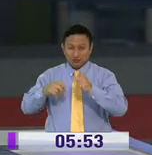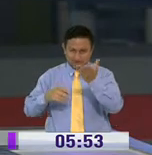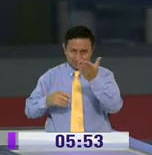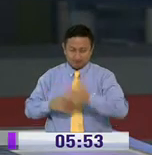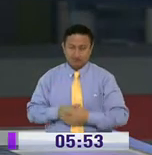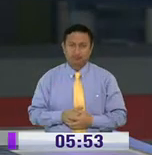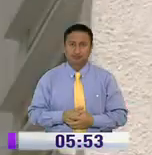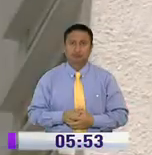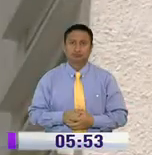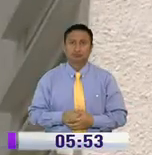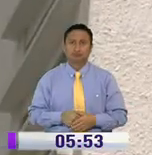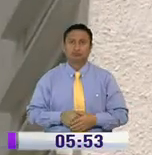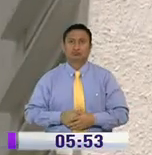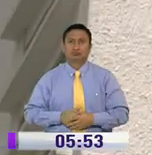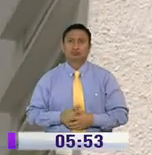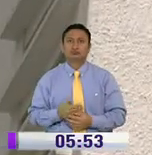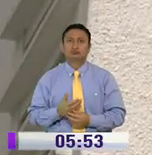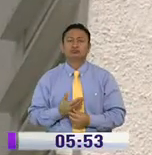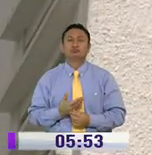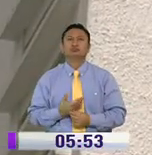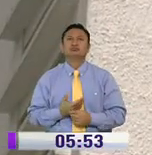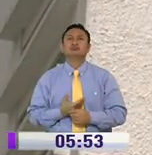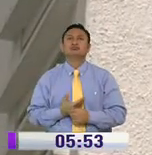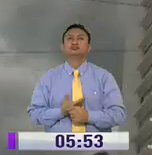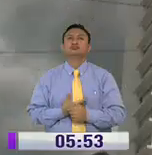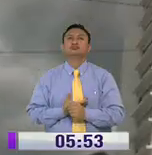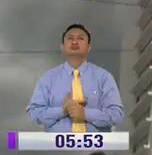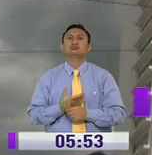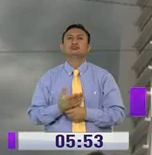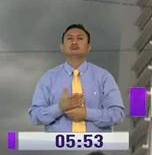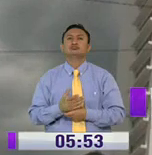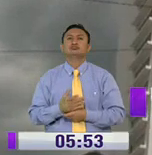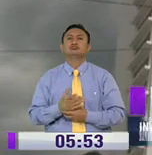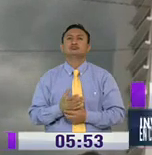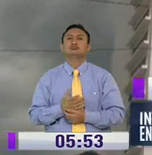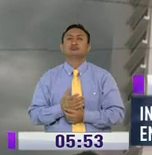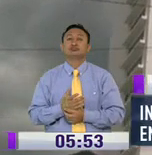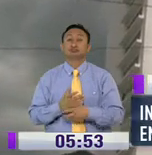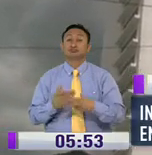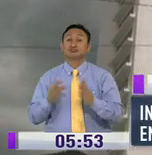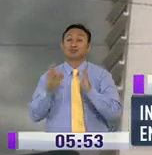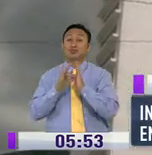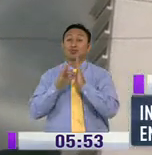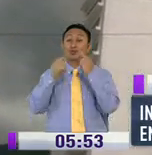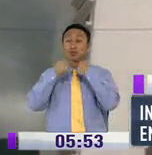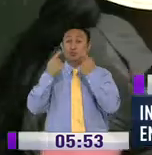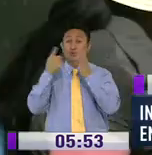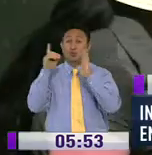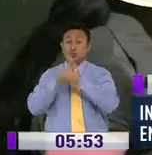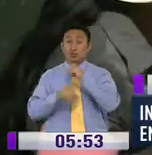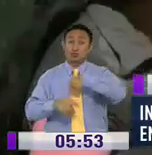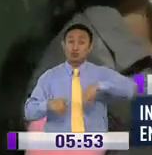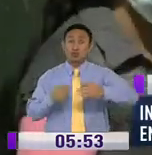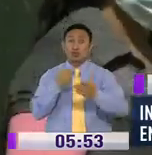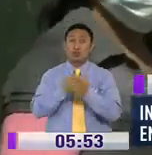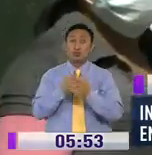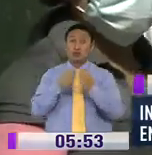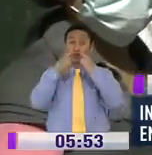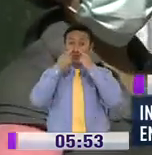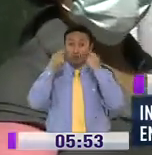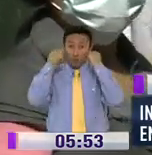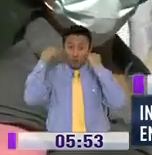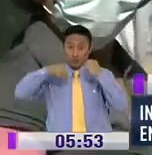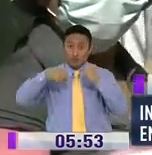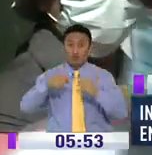contamos. Ante denuncias en redes sociales sobre presuntas irregularidades en la compra de